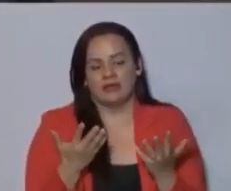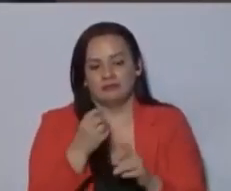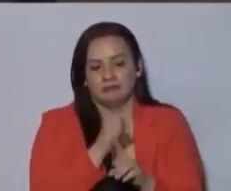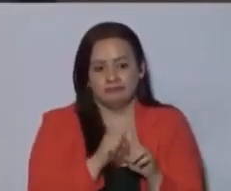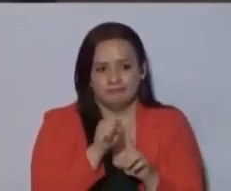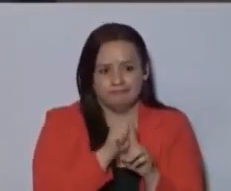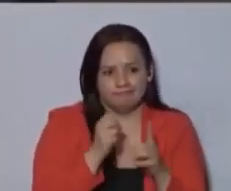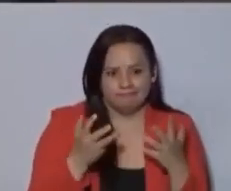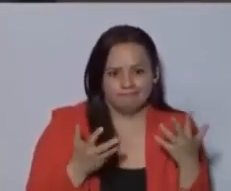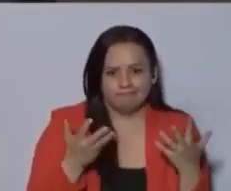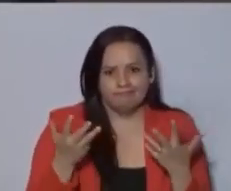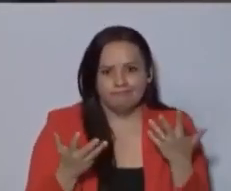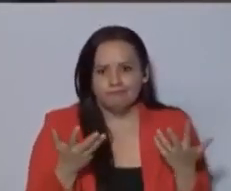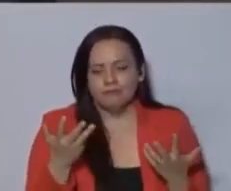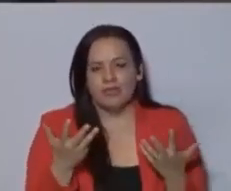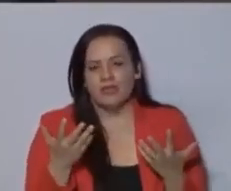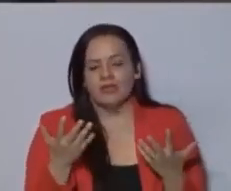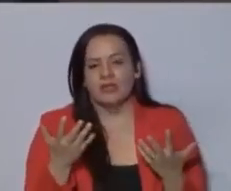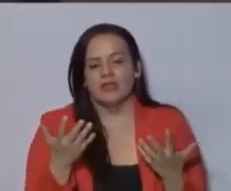de